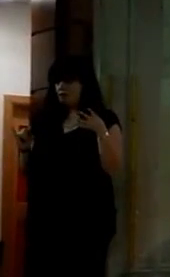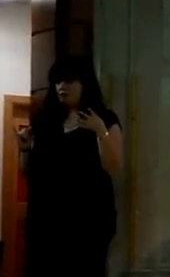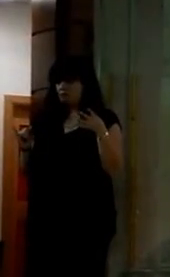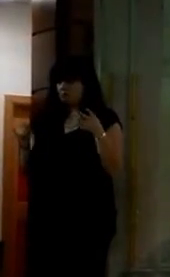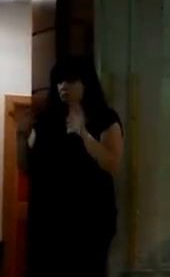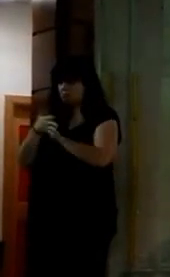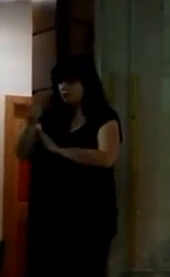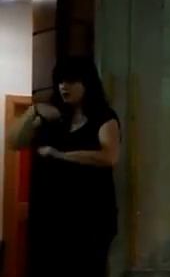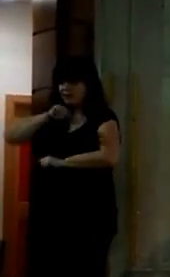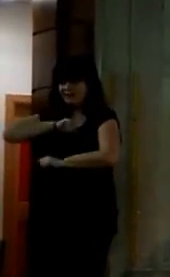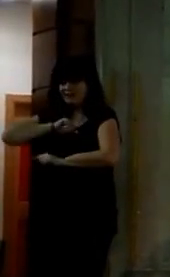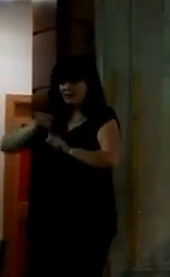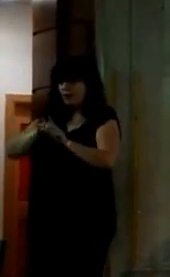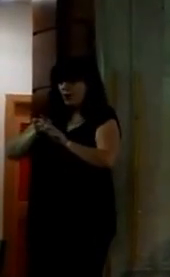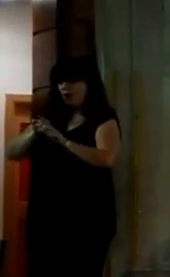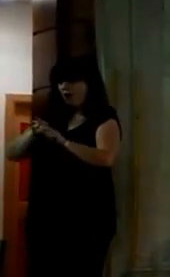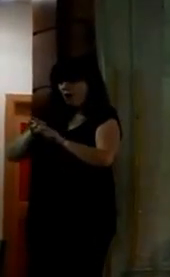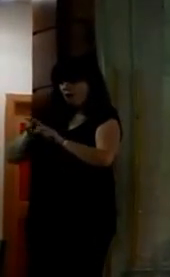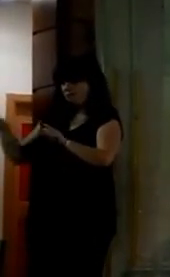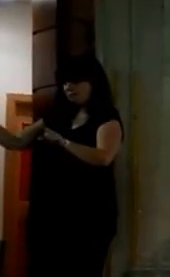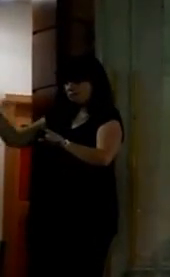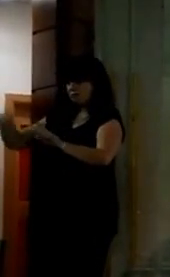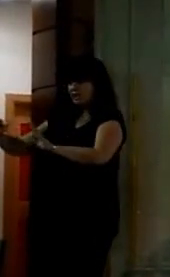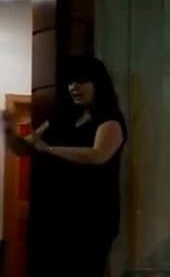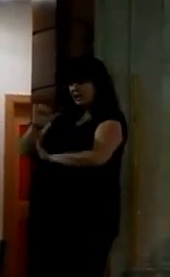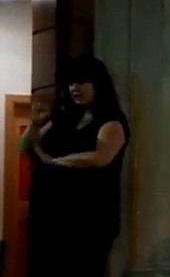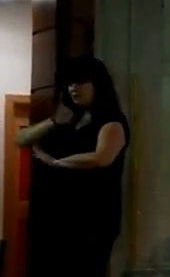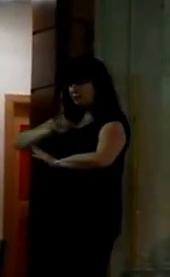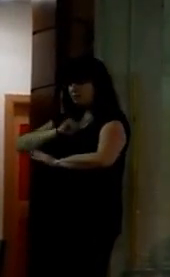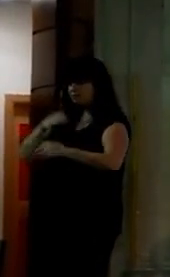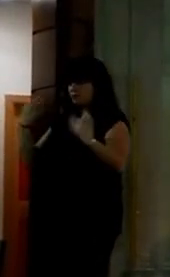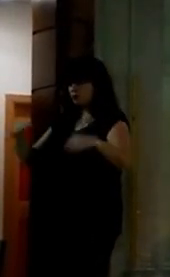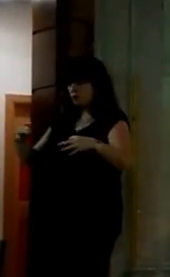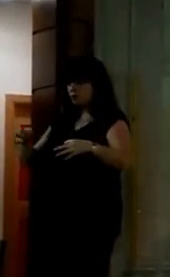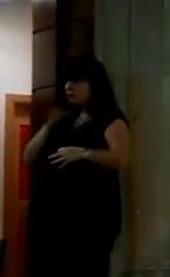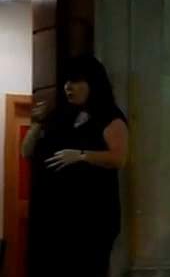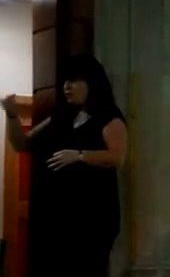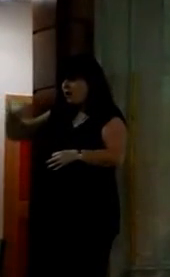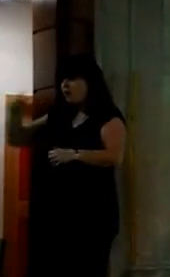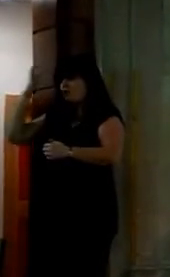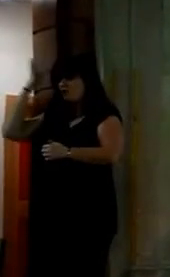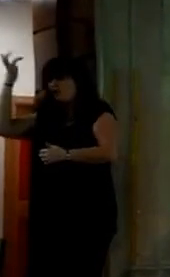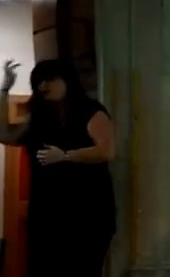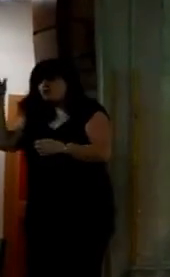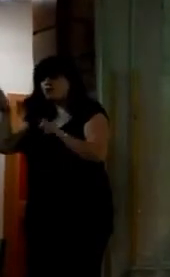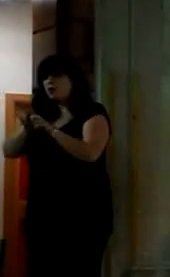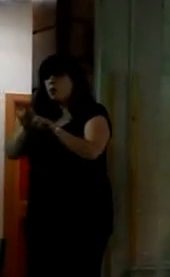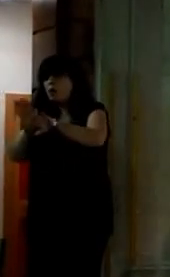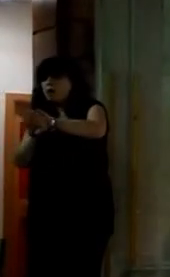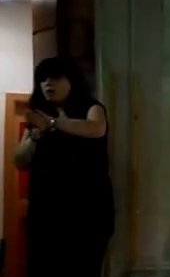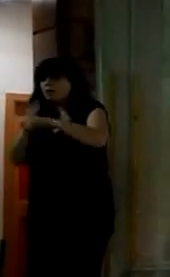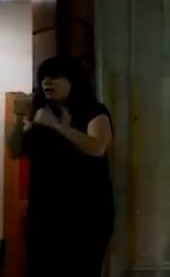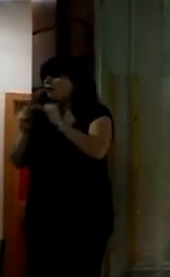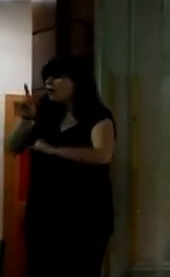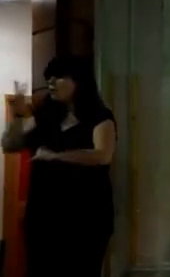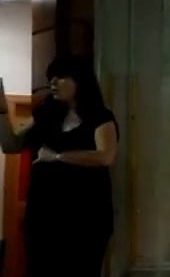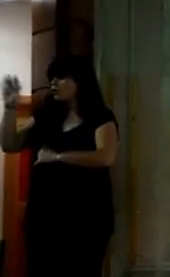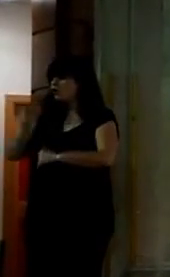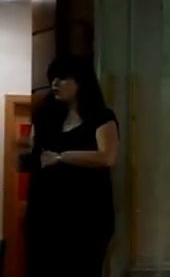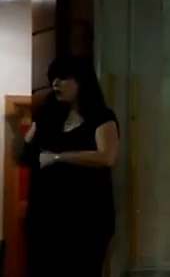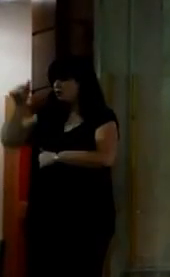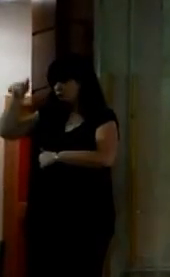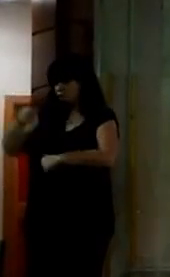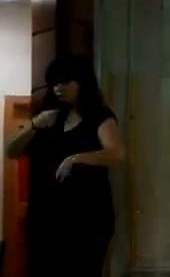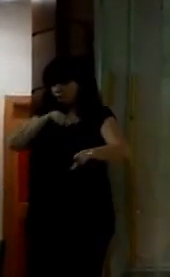nos estafaron estes señores, pretendidamente de esquerdas, que estiveron gobernando 22 anos